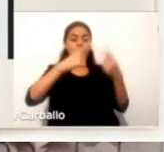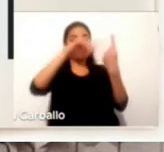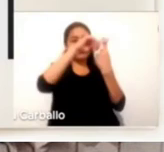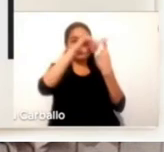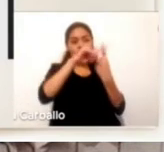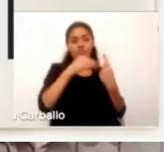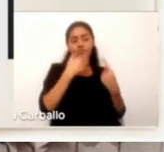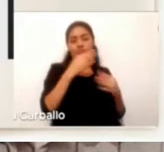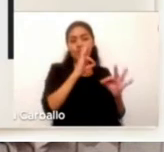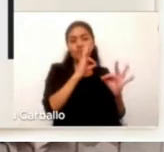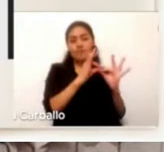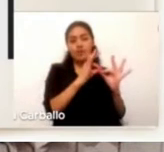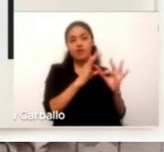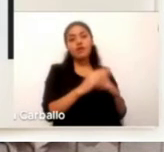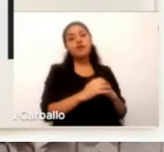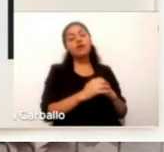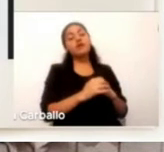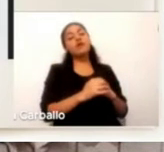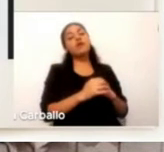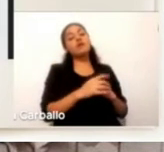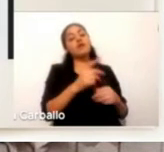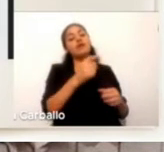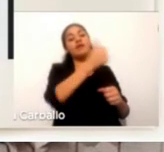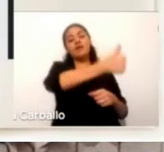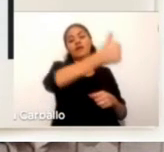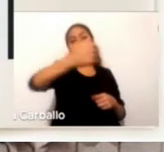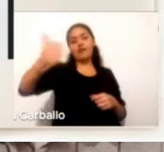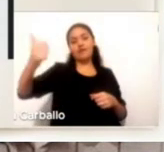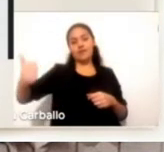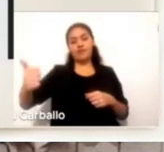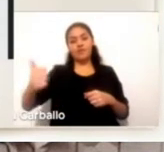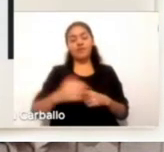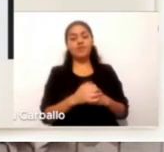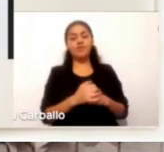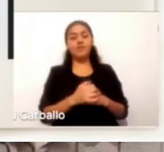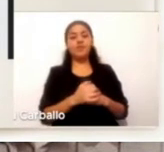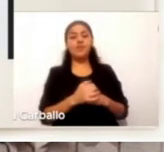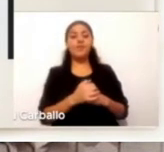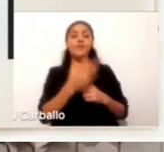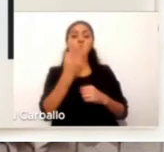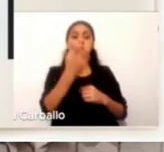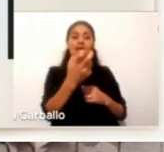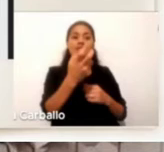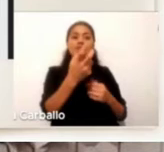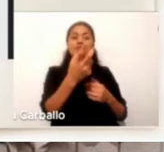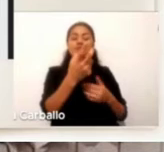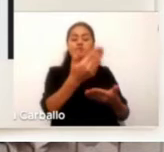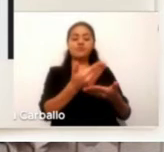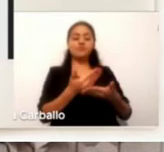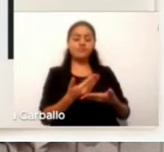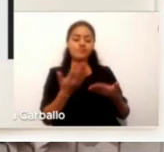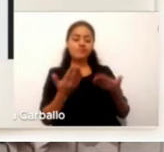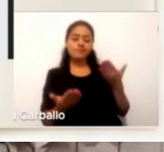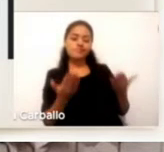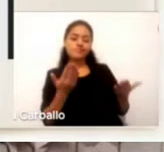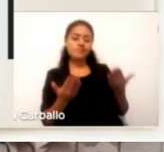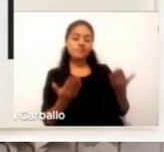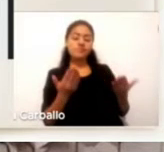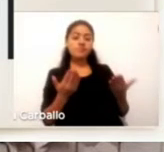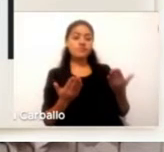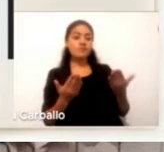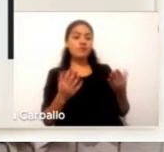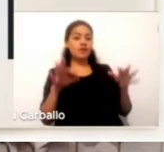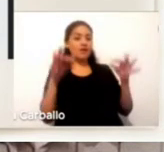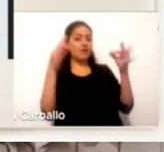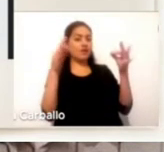los votos recibidos por cada partido político y coalición. Datos subsanados que al compararlos con el rubro de boletas